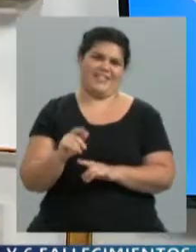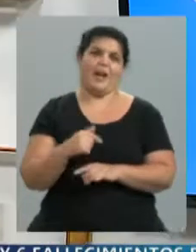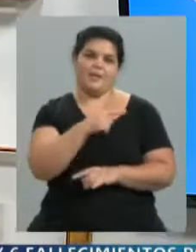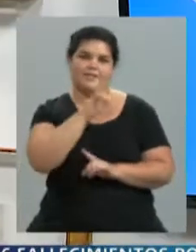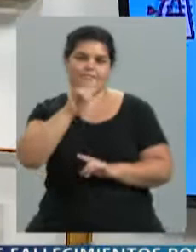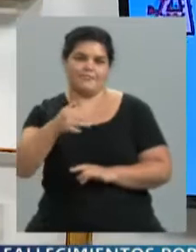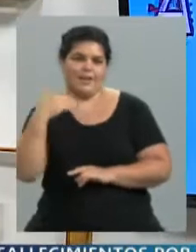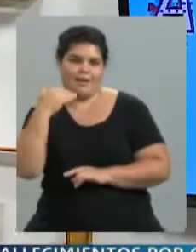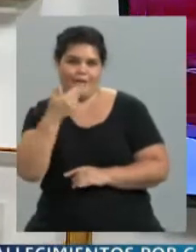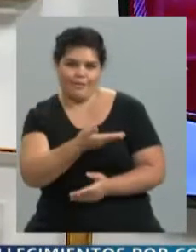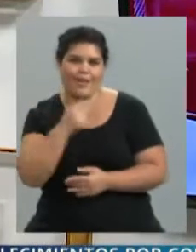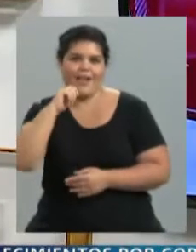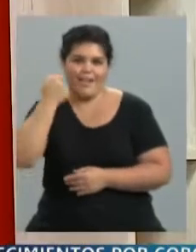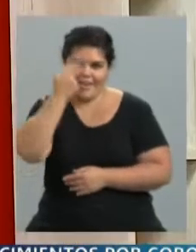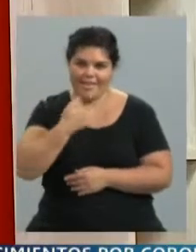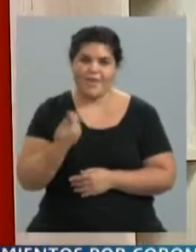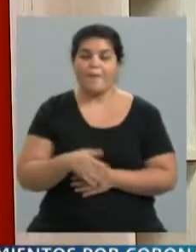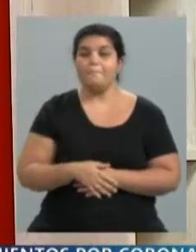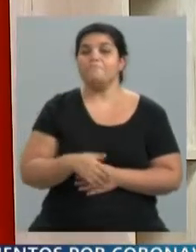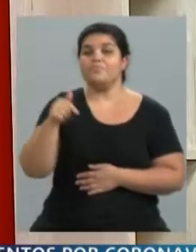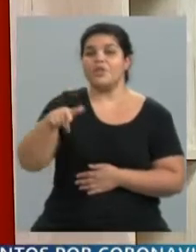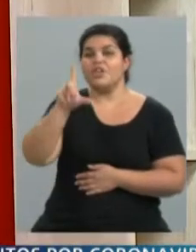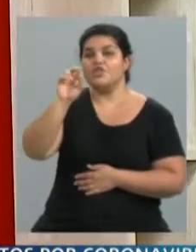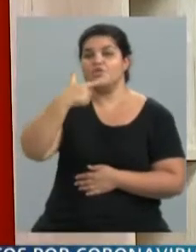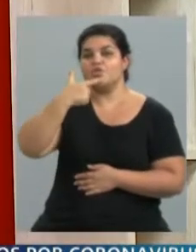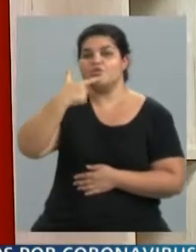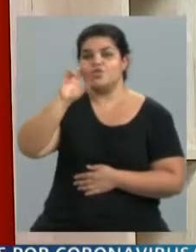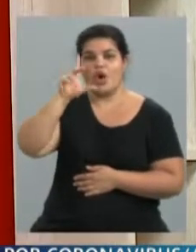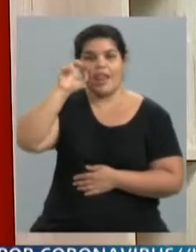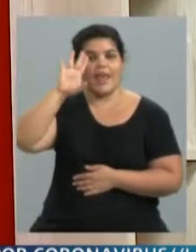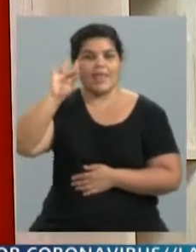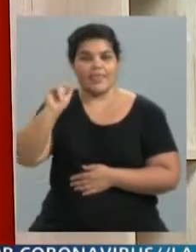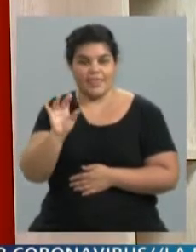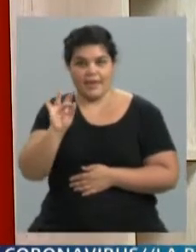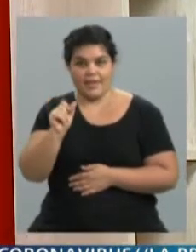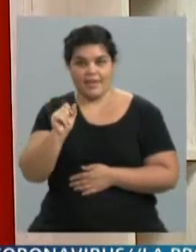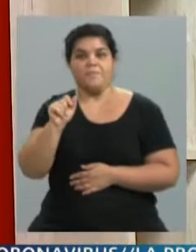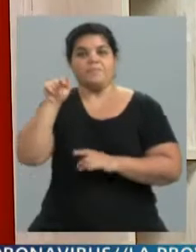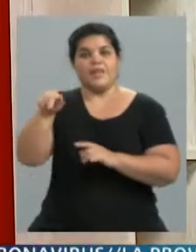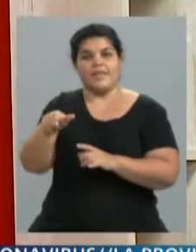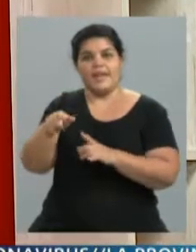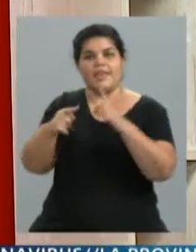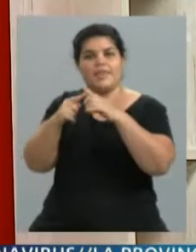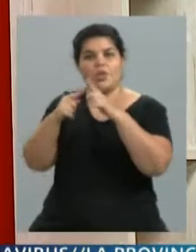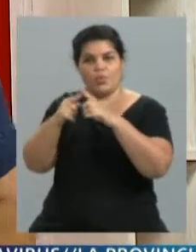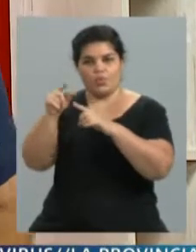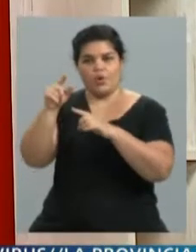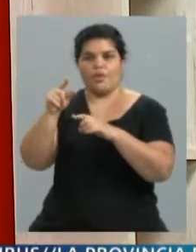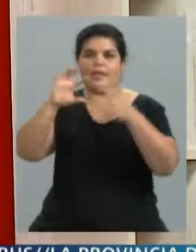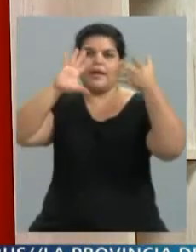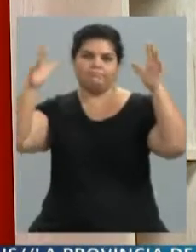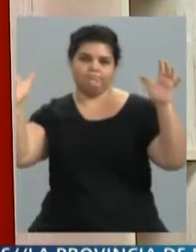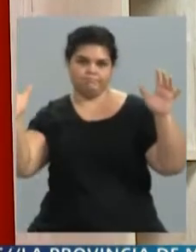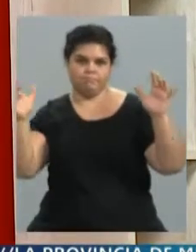que hablar con especialistas del tema. Sí, por supuesto. Soledad Brandi, Programa de Educación y Comunicación Ambiental del Instituto de Ciencias Ambientales. Soledad, muchísimas gracias